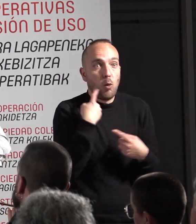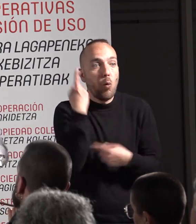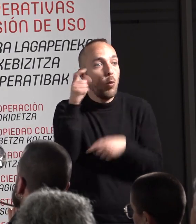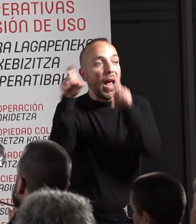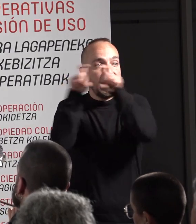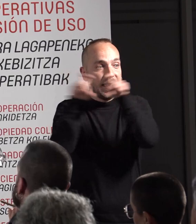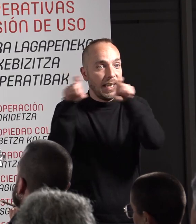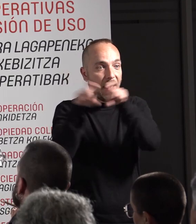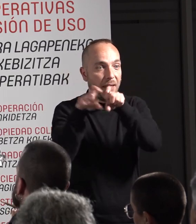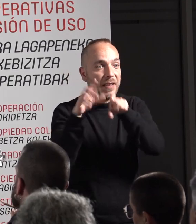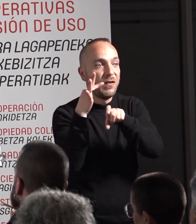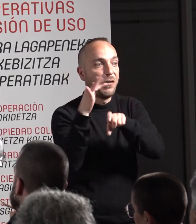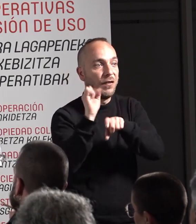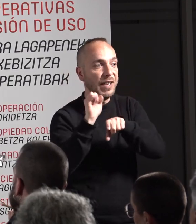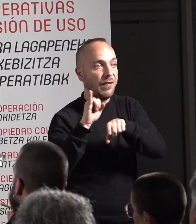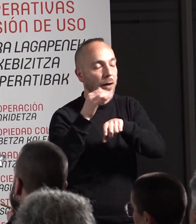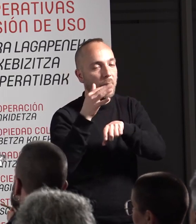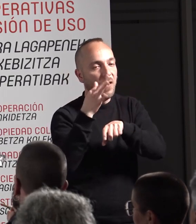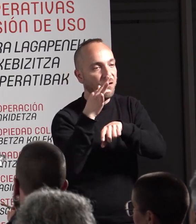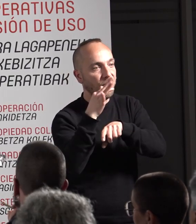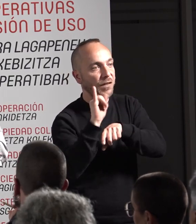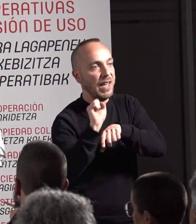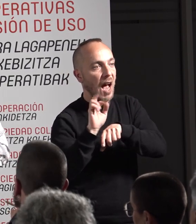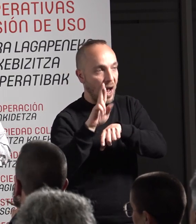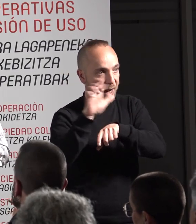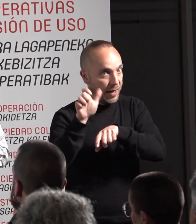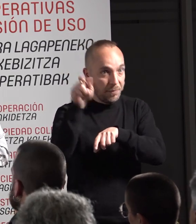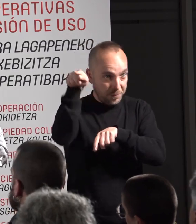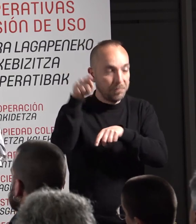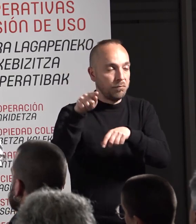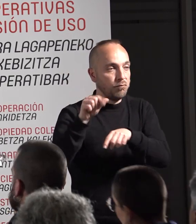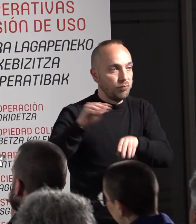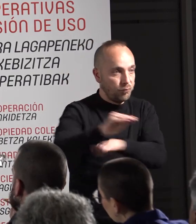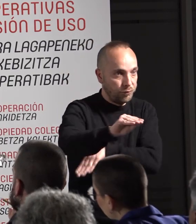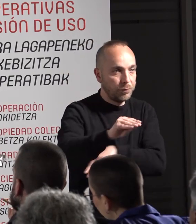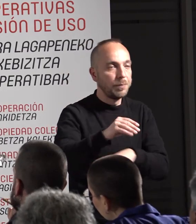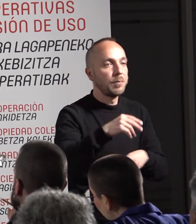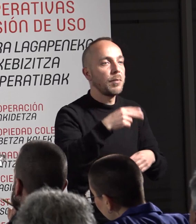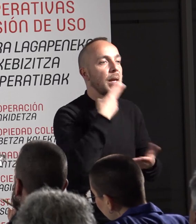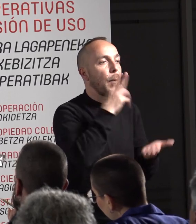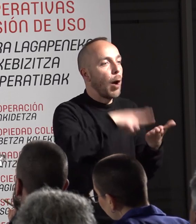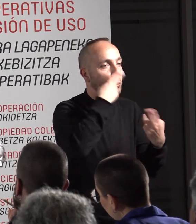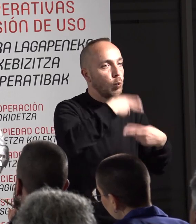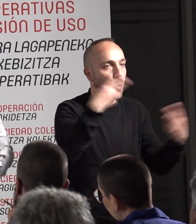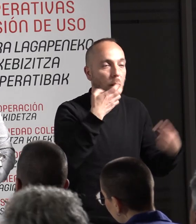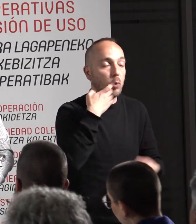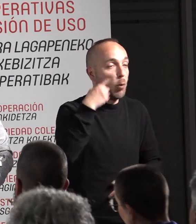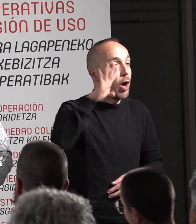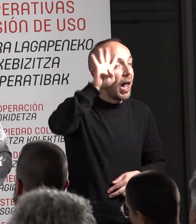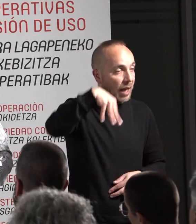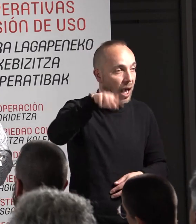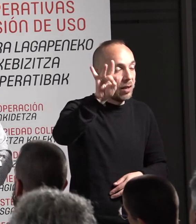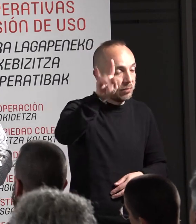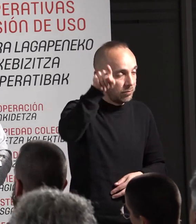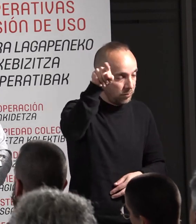que es FIARE, que hoy está apostando, y los bancos públicos, el catalán está haciendo la apuesta, el